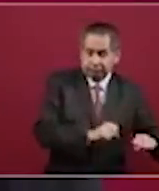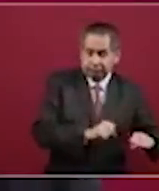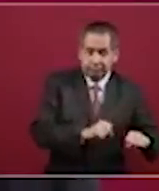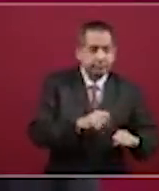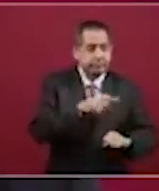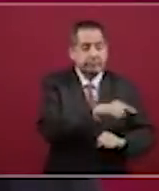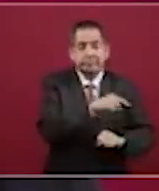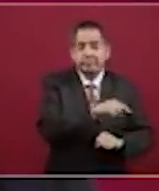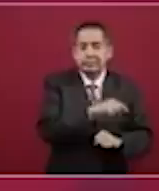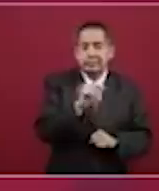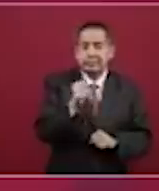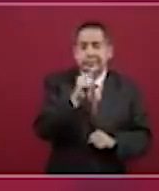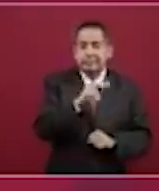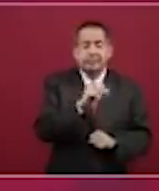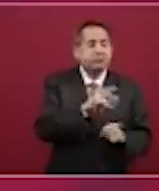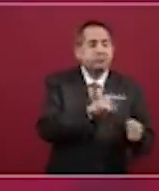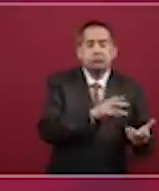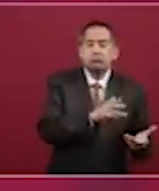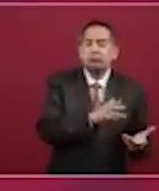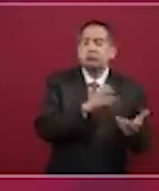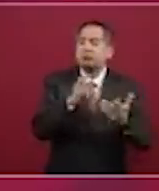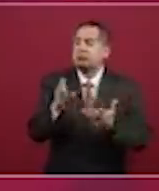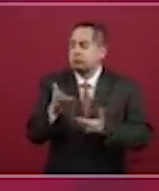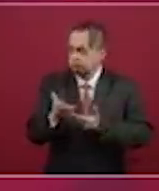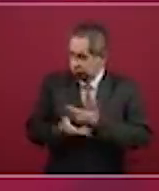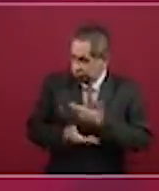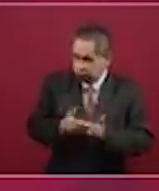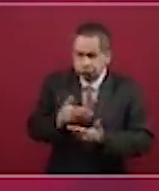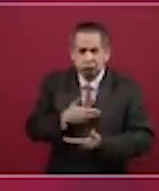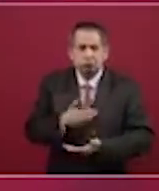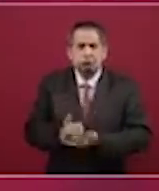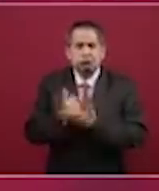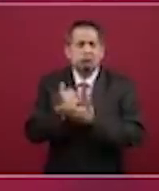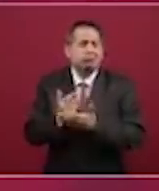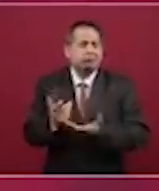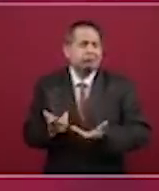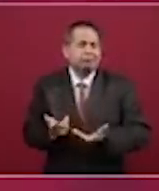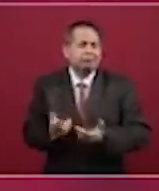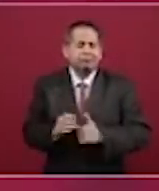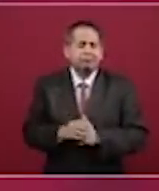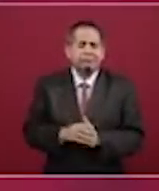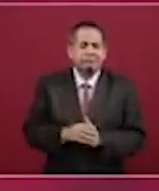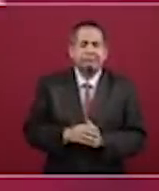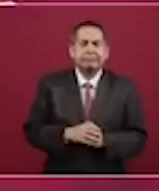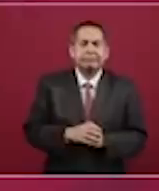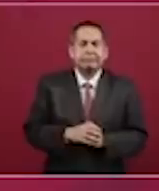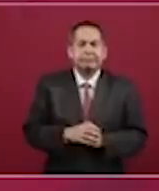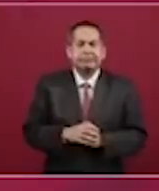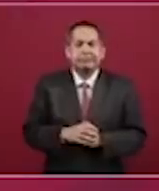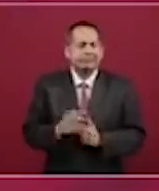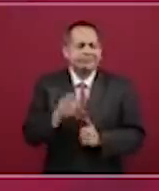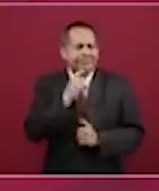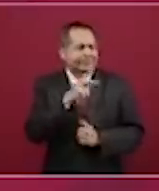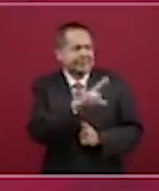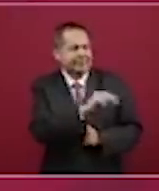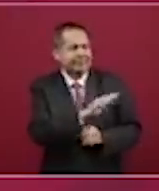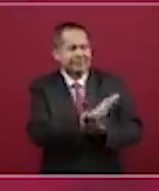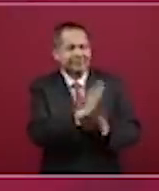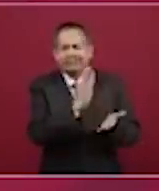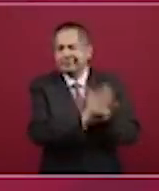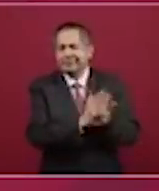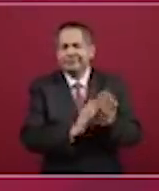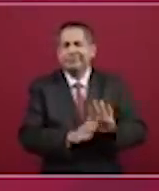fue a ofrecer sus servicios y le dijeron ya no,